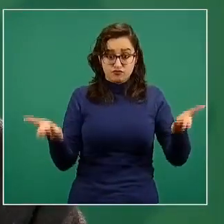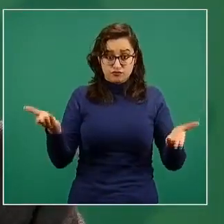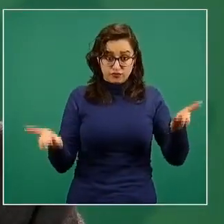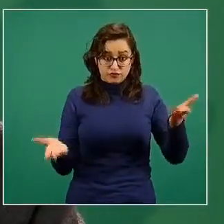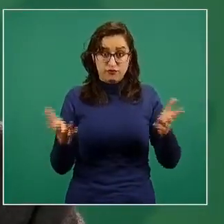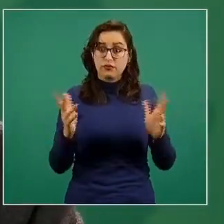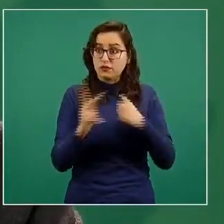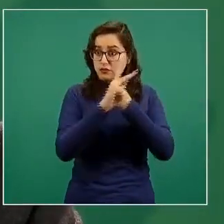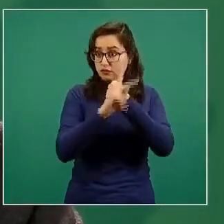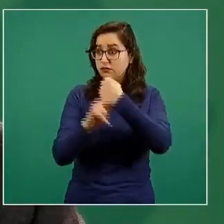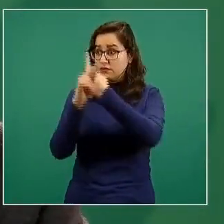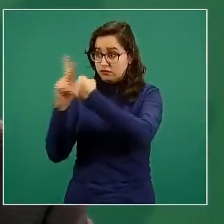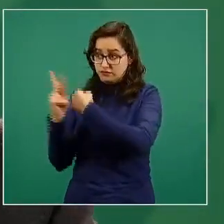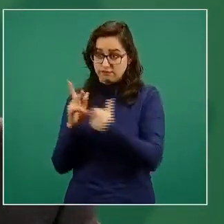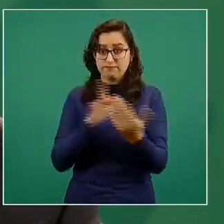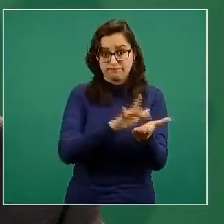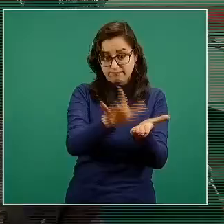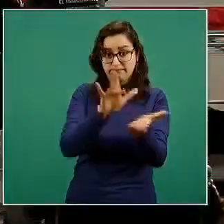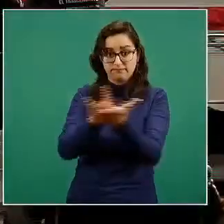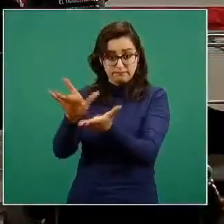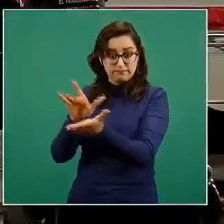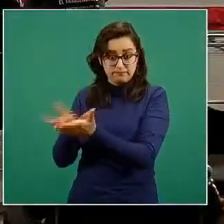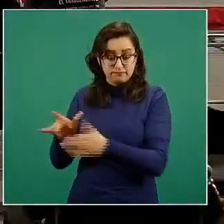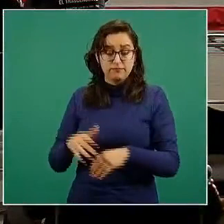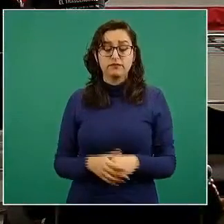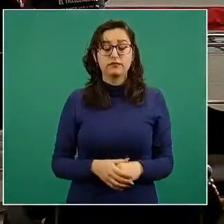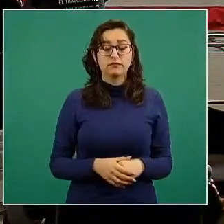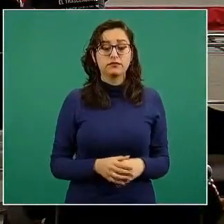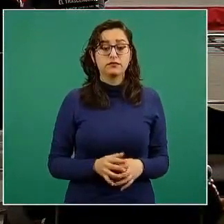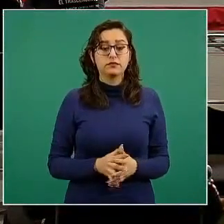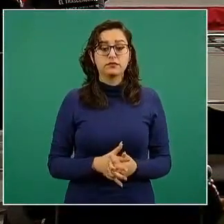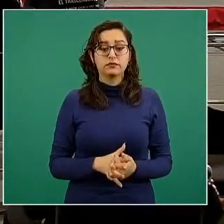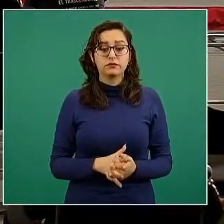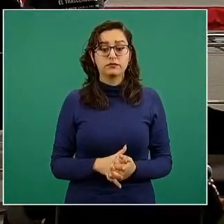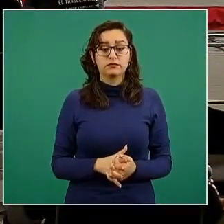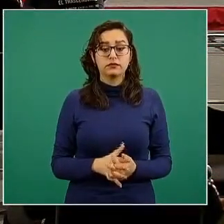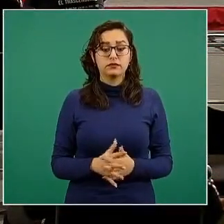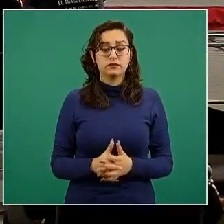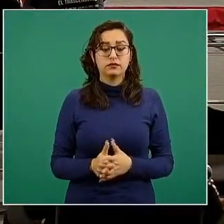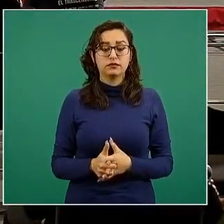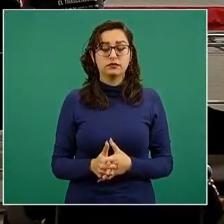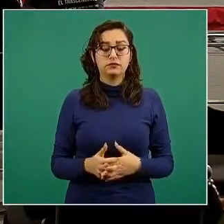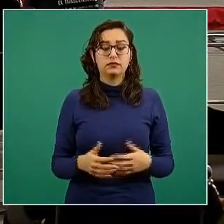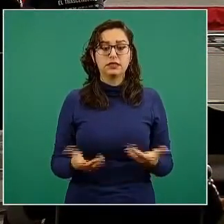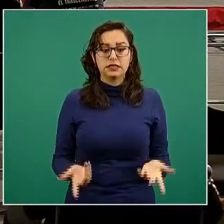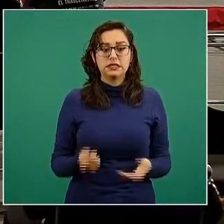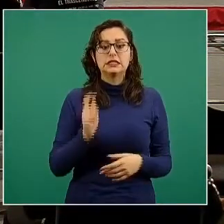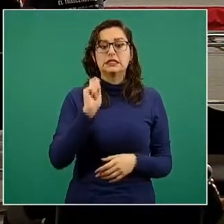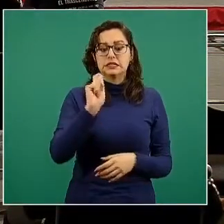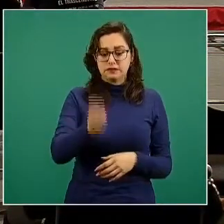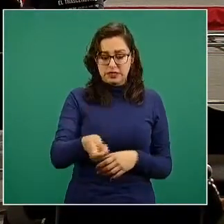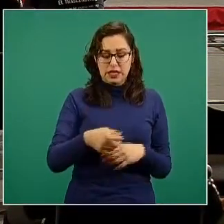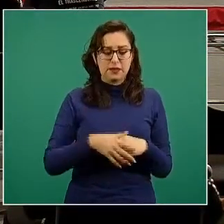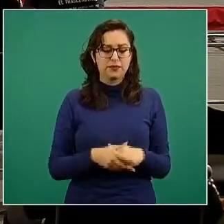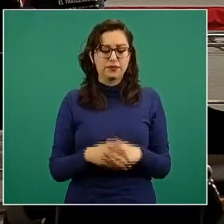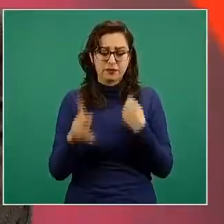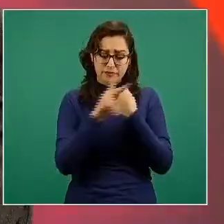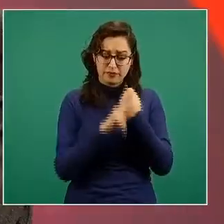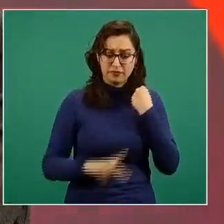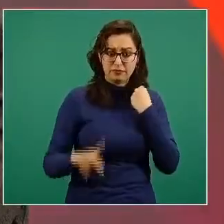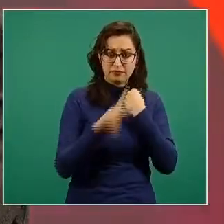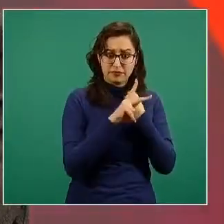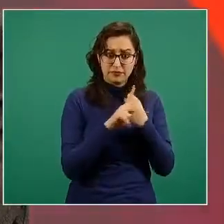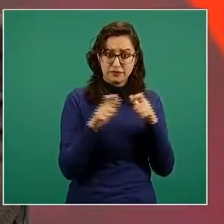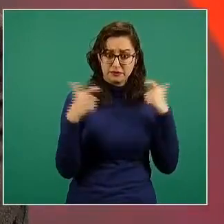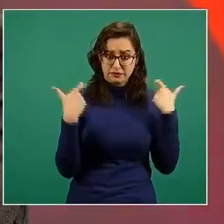las necesidades de los países. Concretamente, los países que tienen mayor ingreso